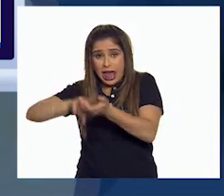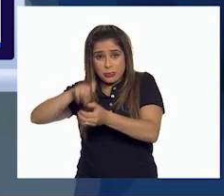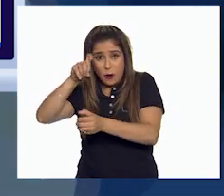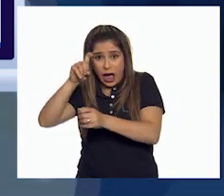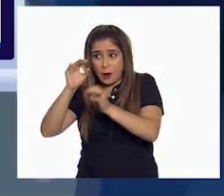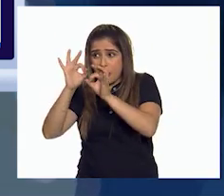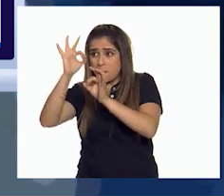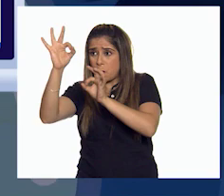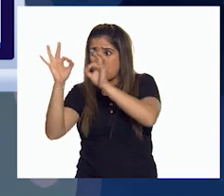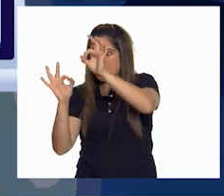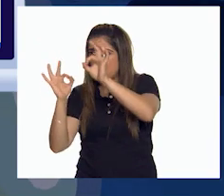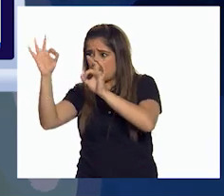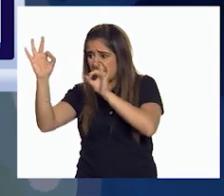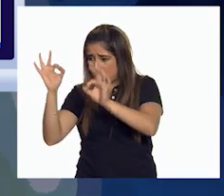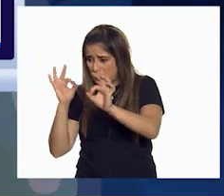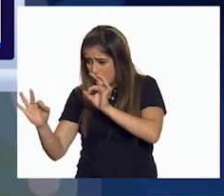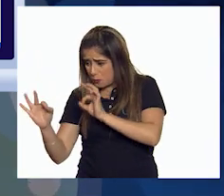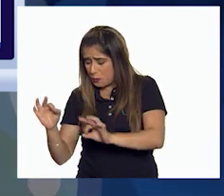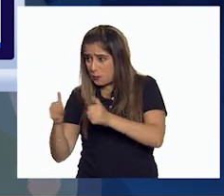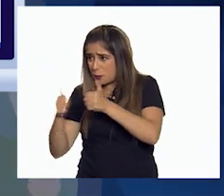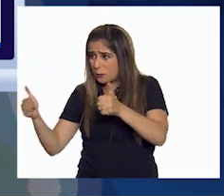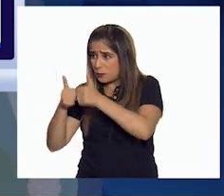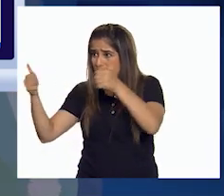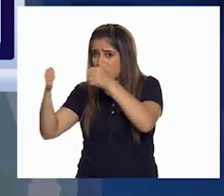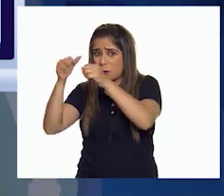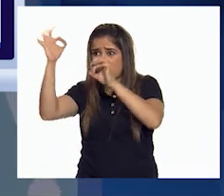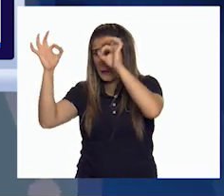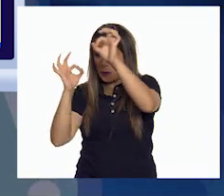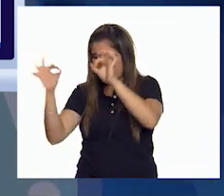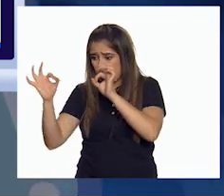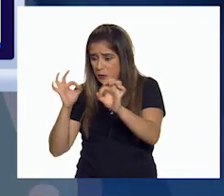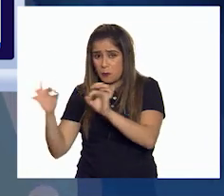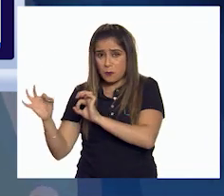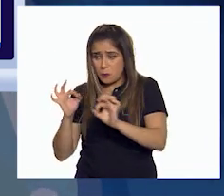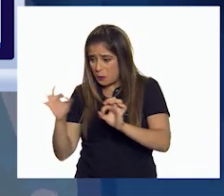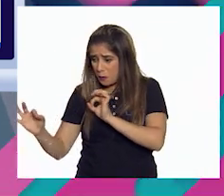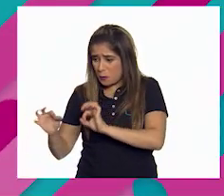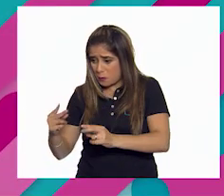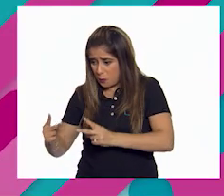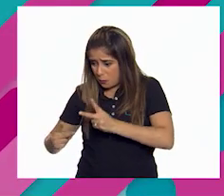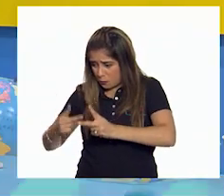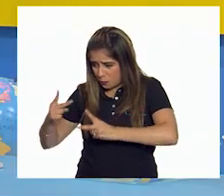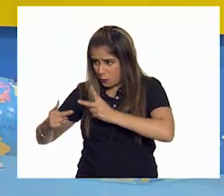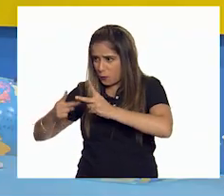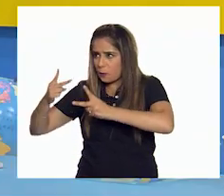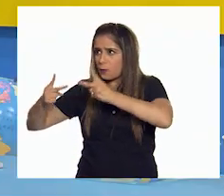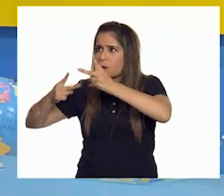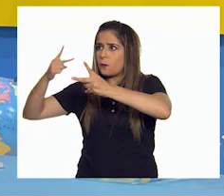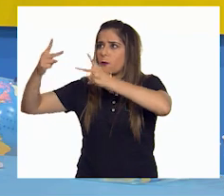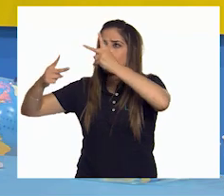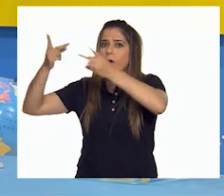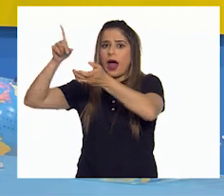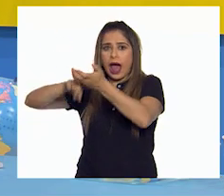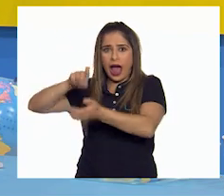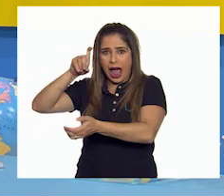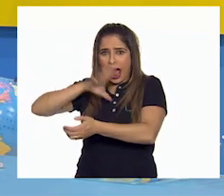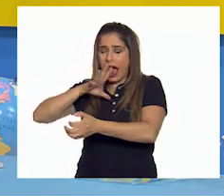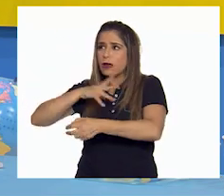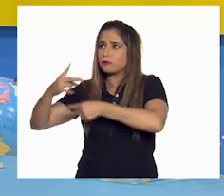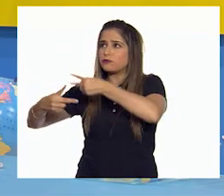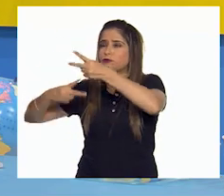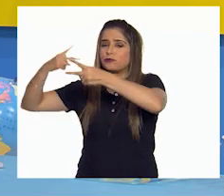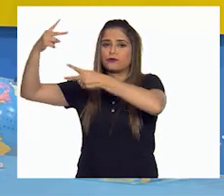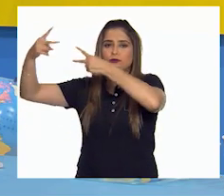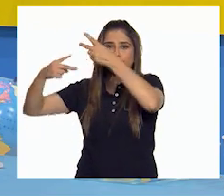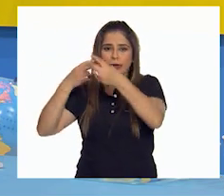que pues lo podemos notar como vapor de agua. Muy bien. Cuando usamos estos modelos que representan la materia